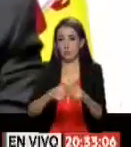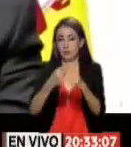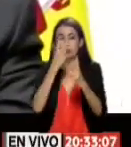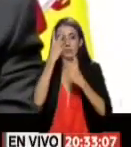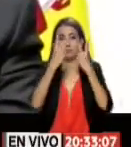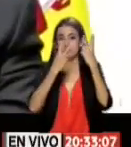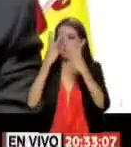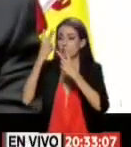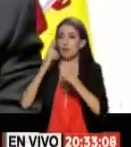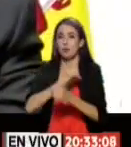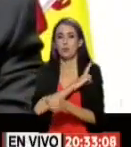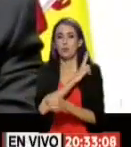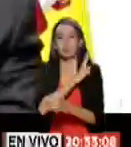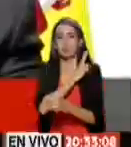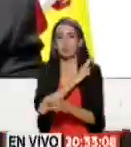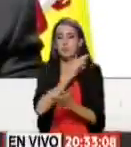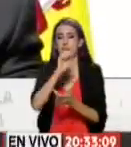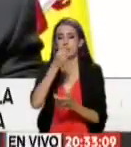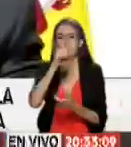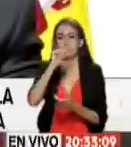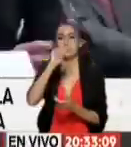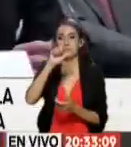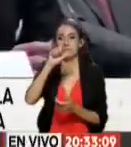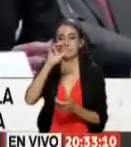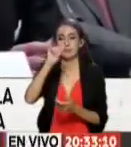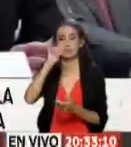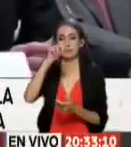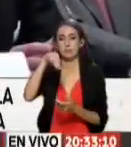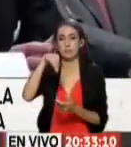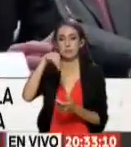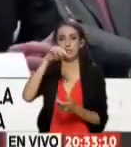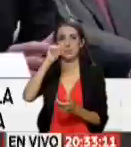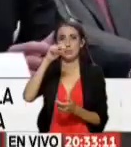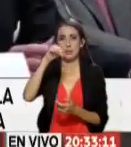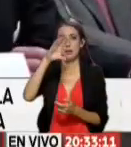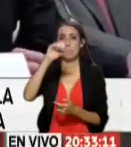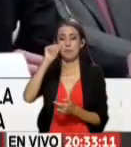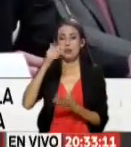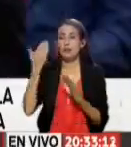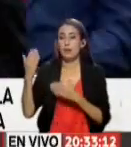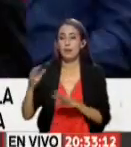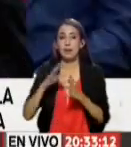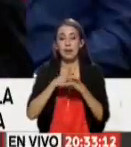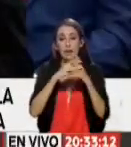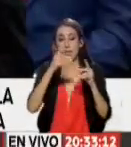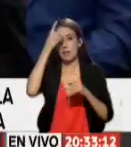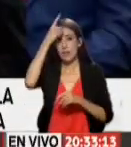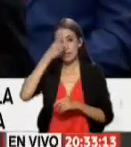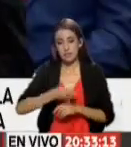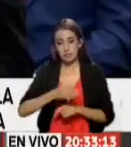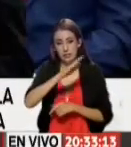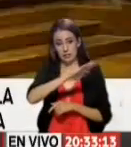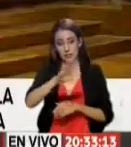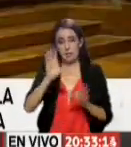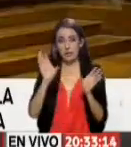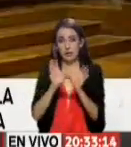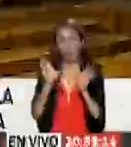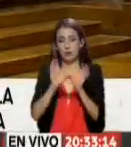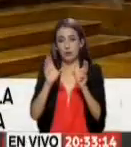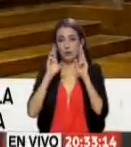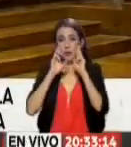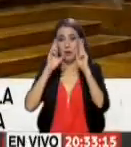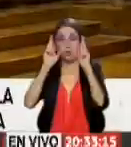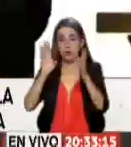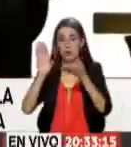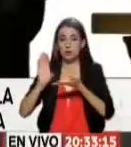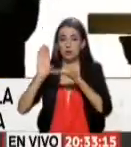en una de las universidades más antiguas del país ibérico, la de Salamanca, en donde por resolución del Consejo de Gobierno recibió el máximo